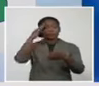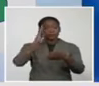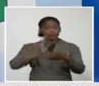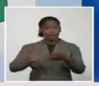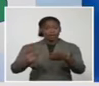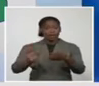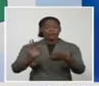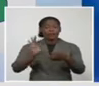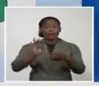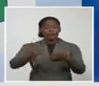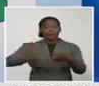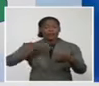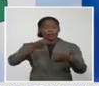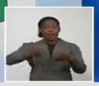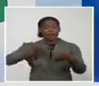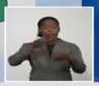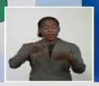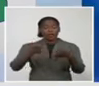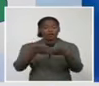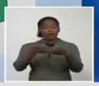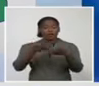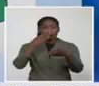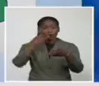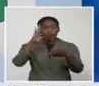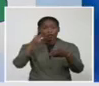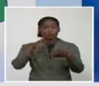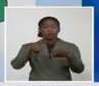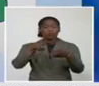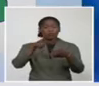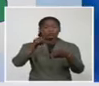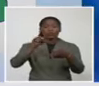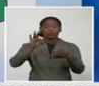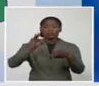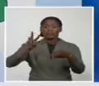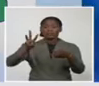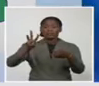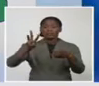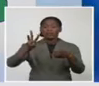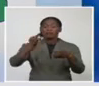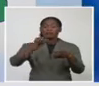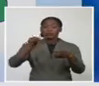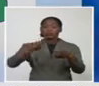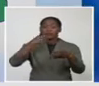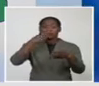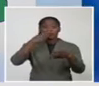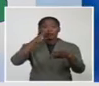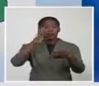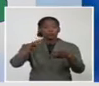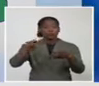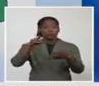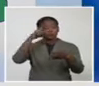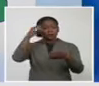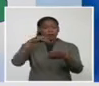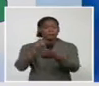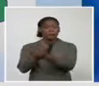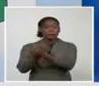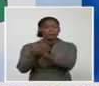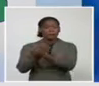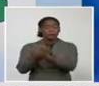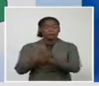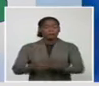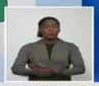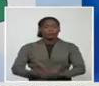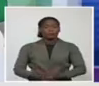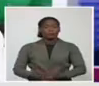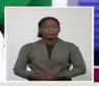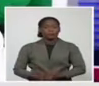pues 183 casos se diagnosticaron en el día de ayer. El geógrafo Roberto Romero